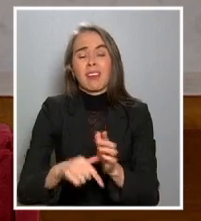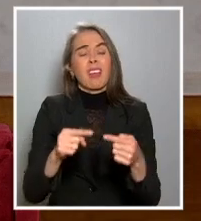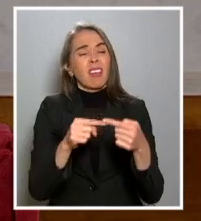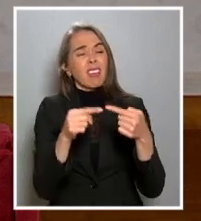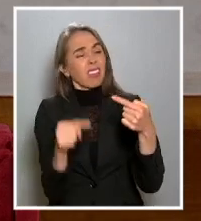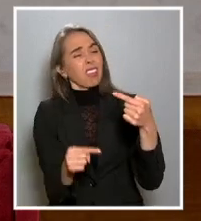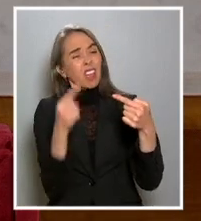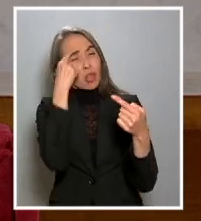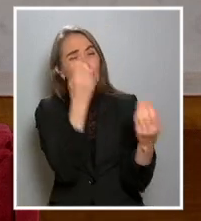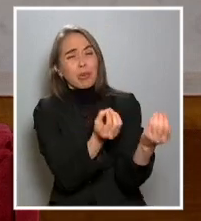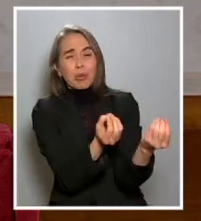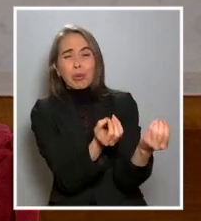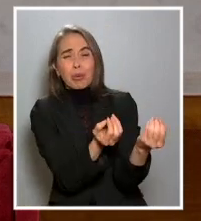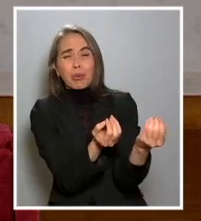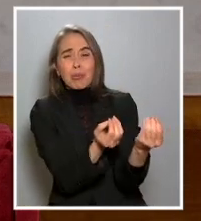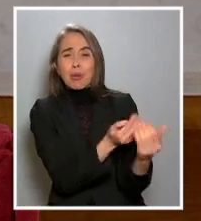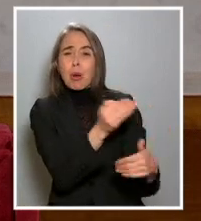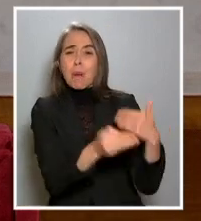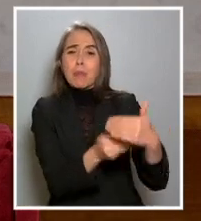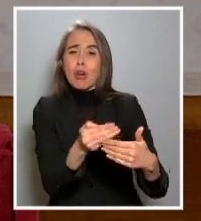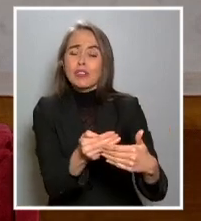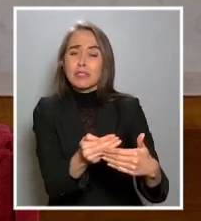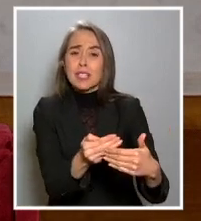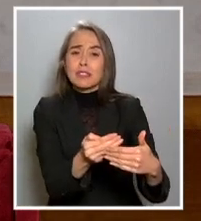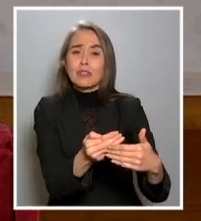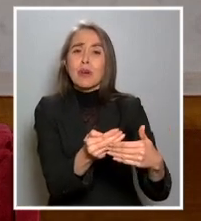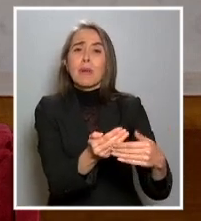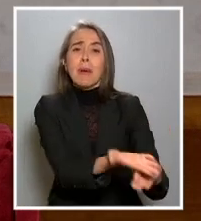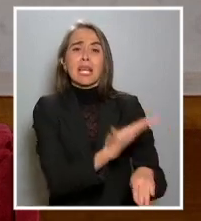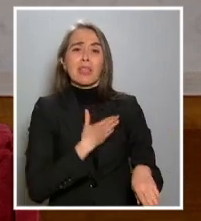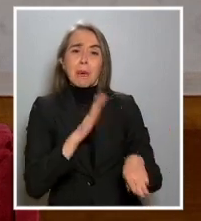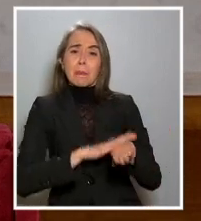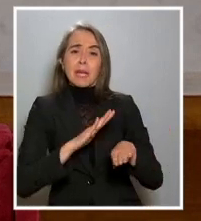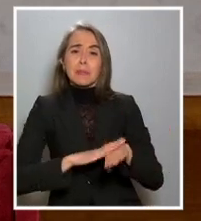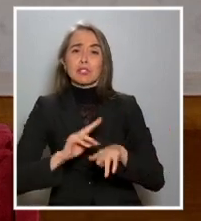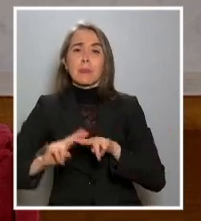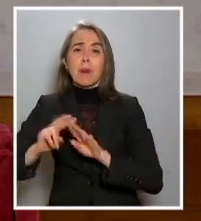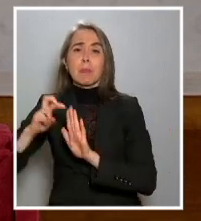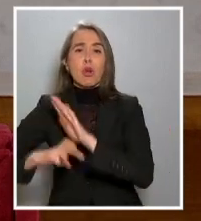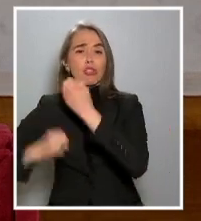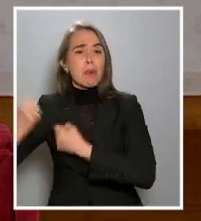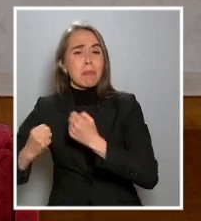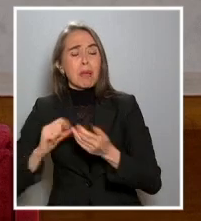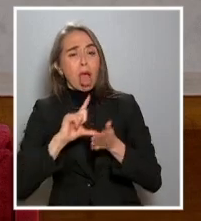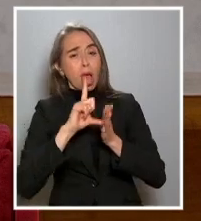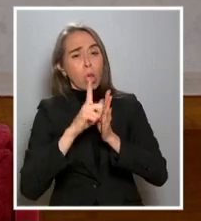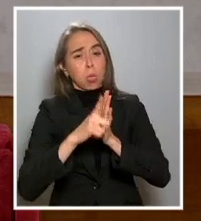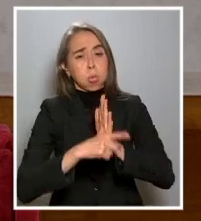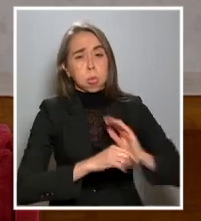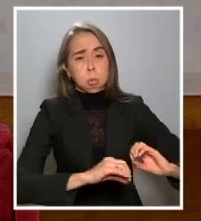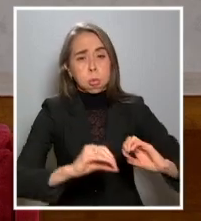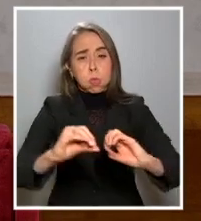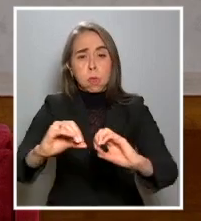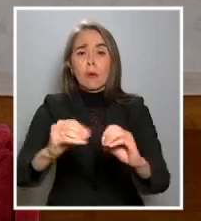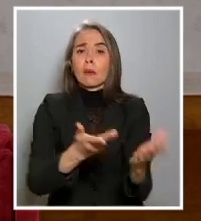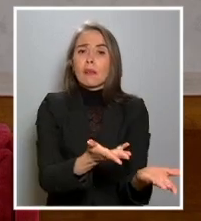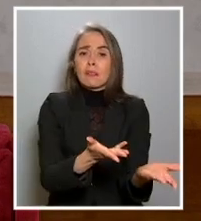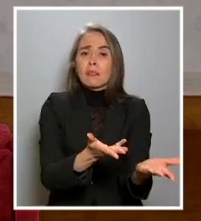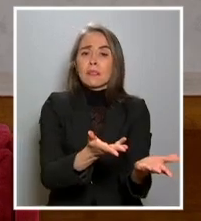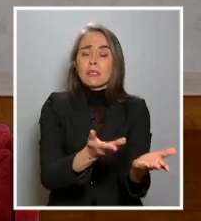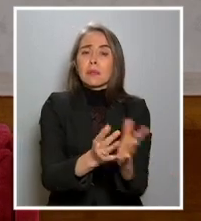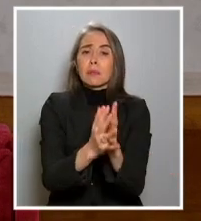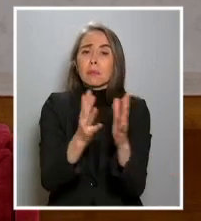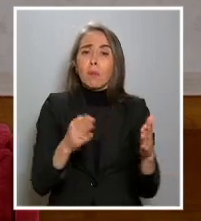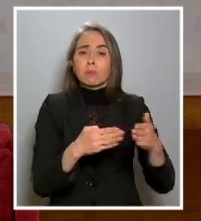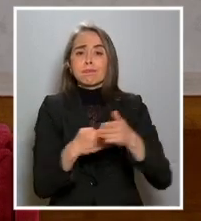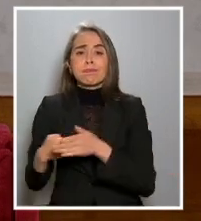incoherencia e irracionalidad de los procesos conducentes a la obtención de permisos para sus proyectos, lo que se ha terminado constituyendo en una